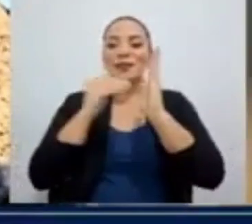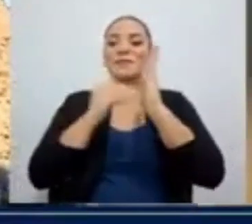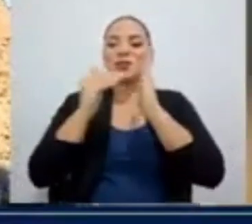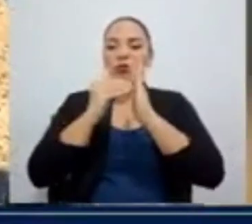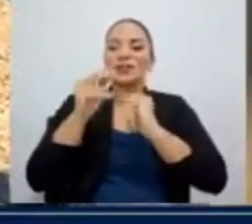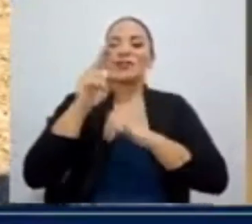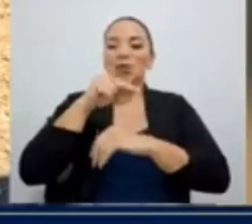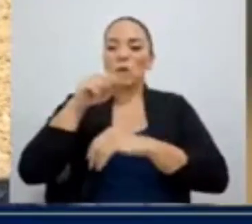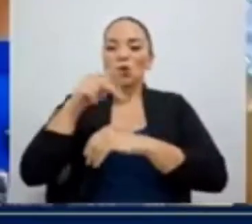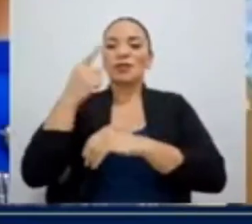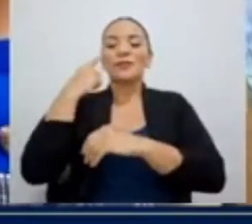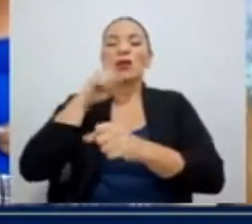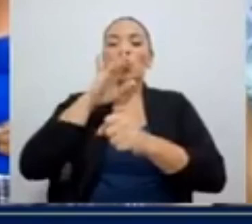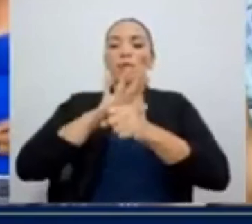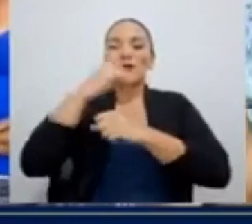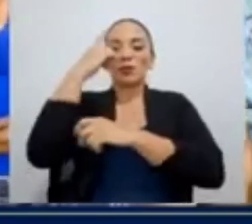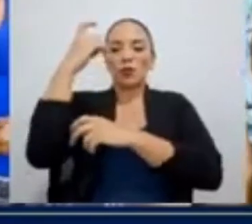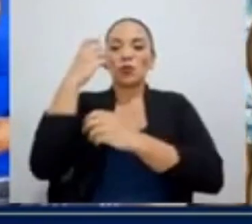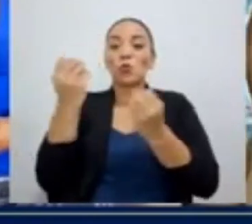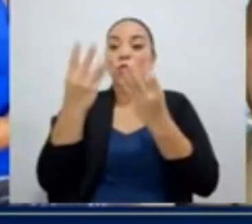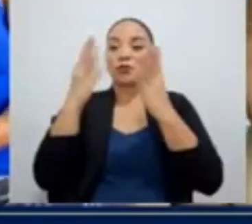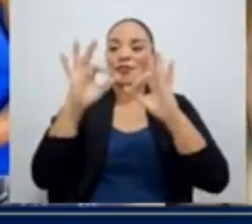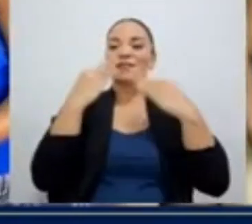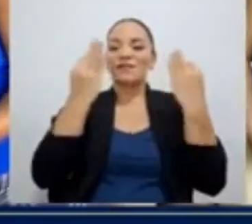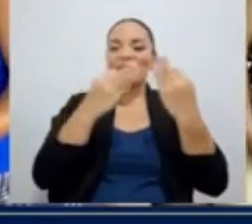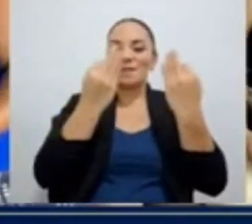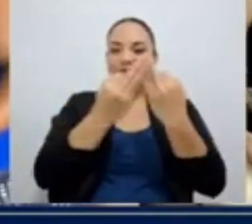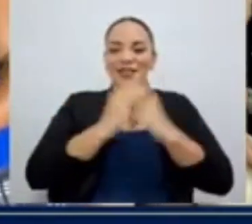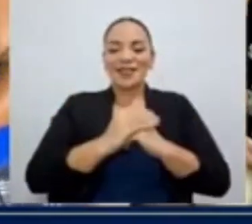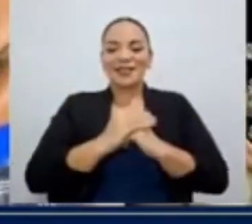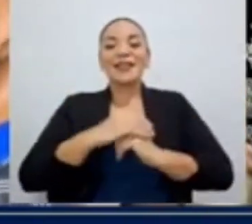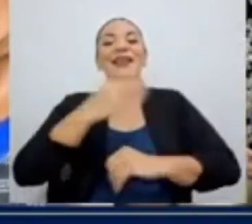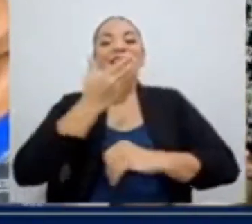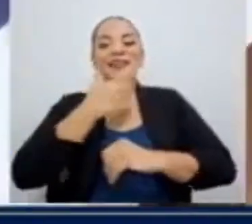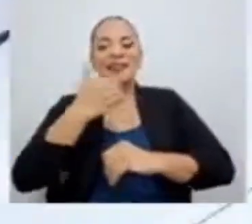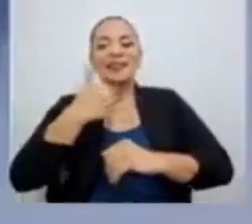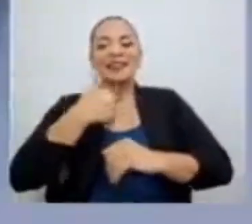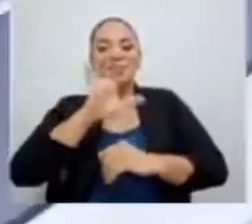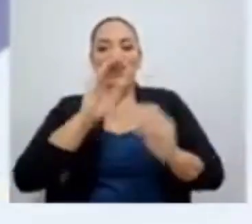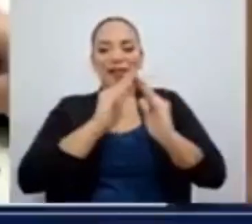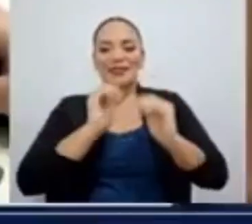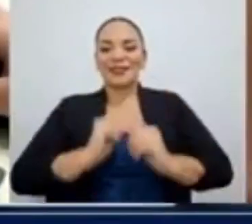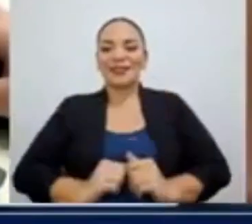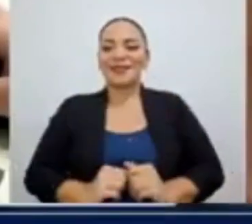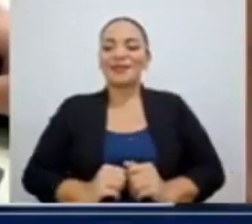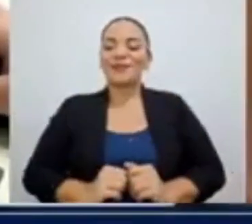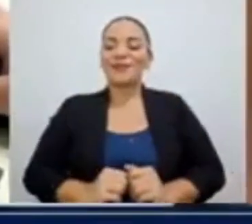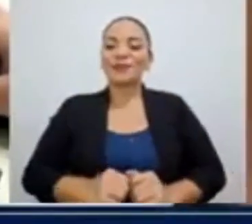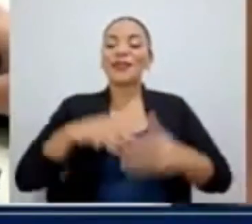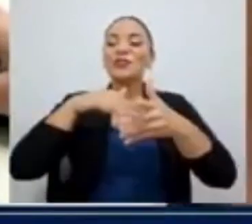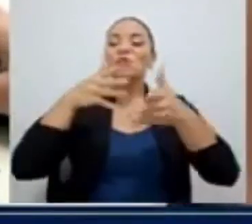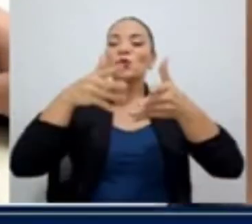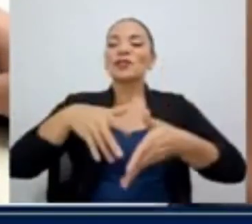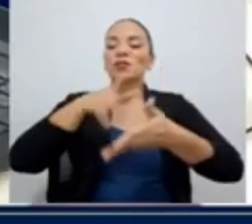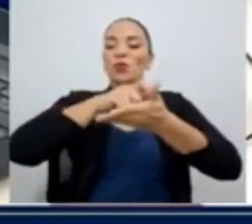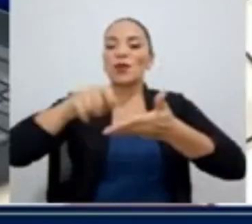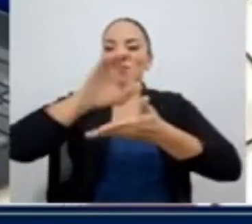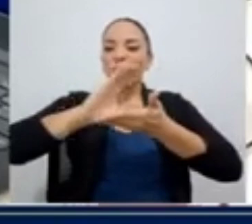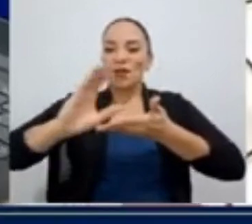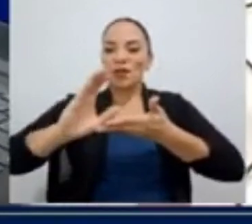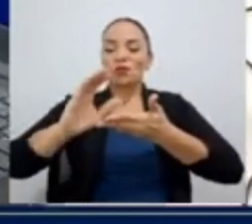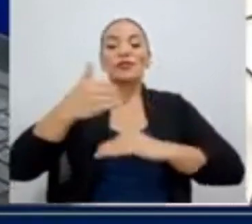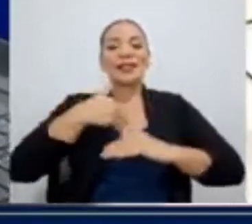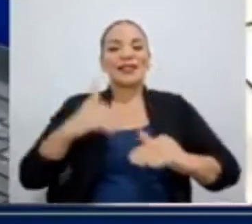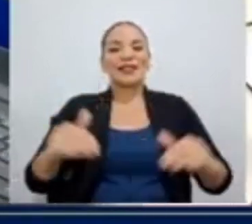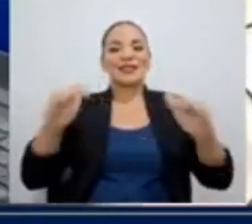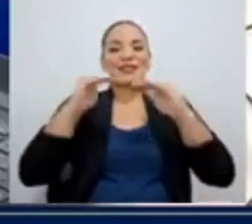colones para cumplir el sueño de muchas familias que ansían tener casa propia. Estudiantes de escuelas y colegios tienen el nivel